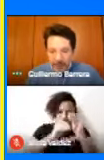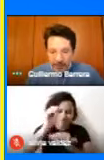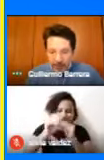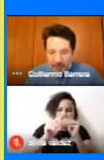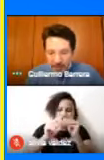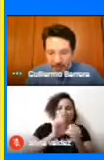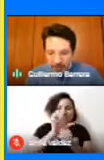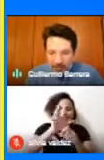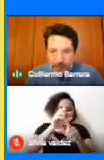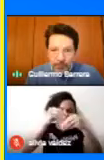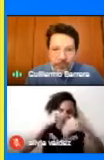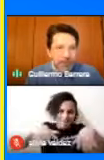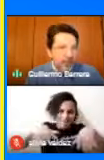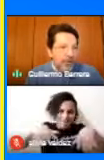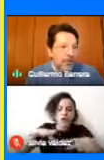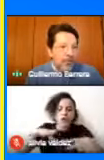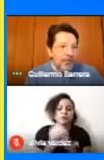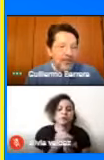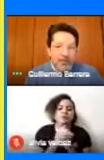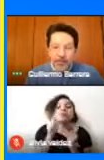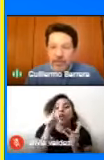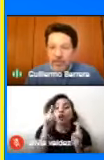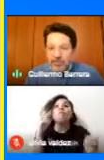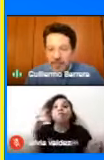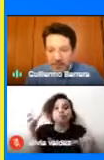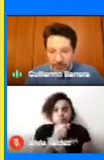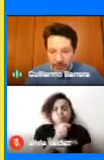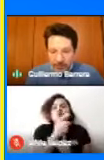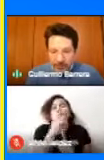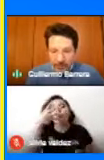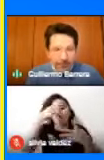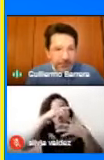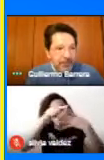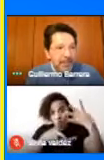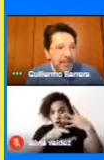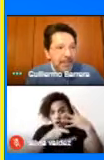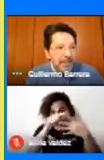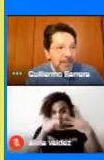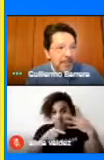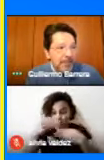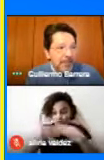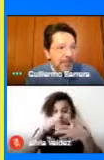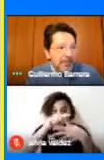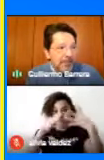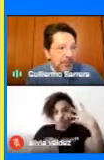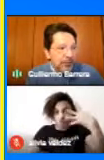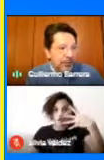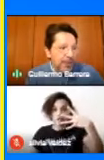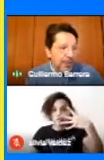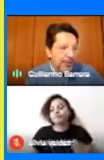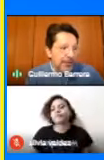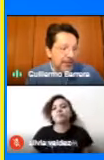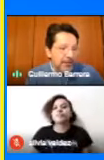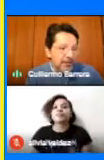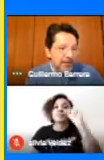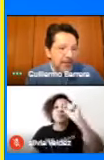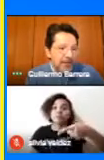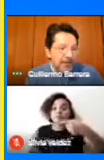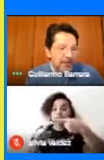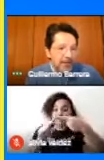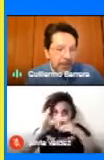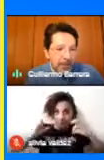territorio. Entonces, encontramos 4 elementos en ese proceso. Primero están los